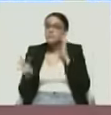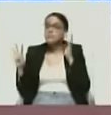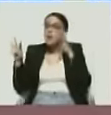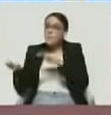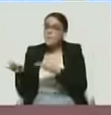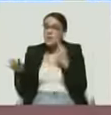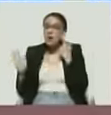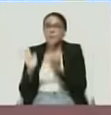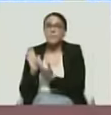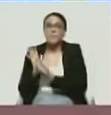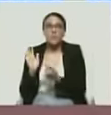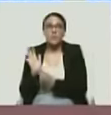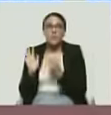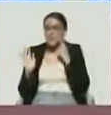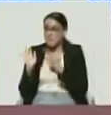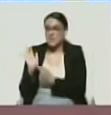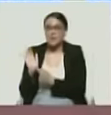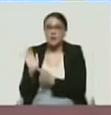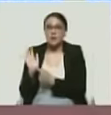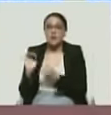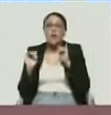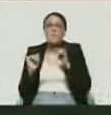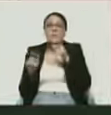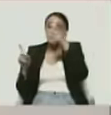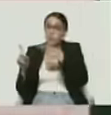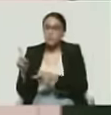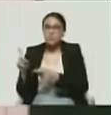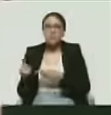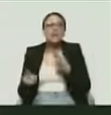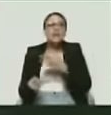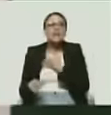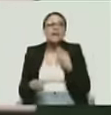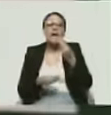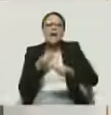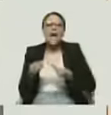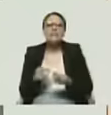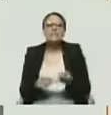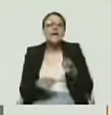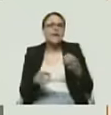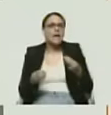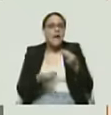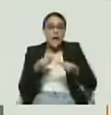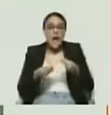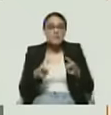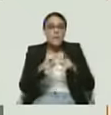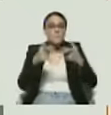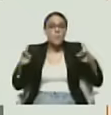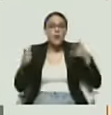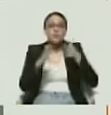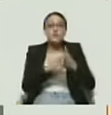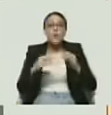Este bolsa que se llama Andrés Caleca, el CNE quiere aumentar el número de mesas para hacer fraude.